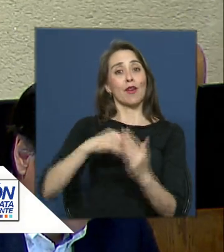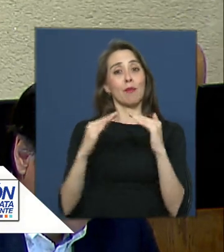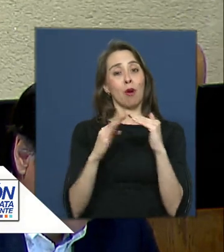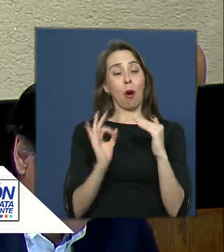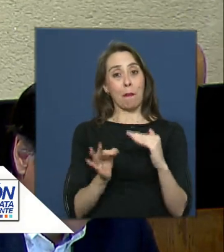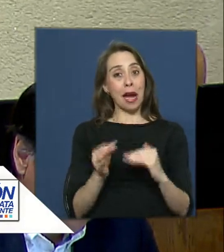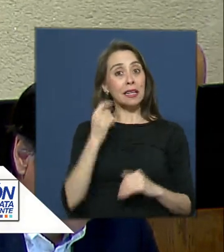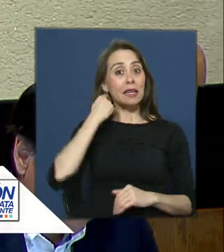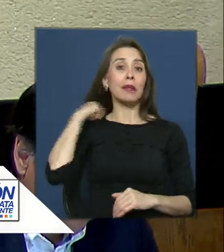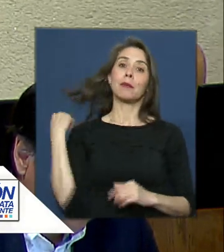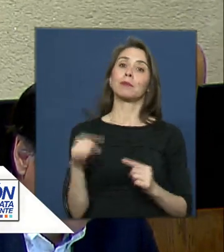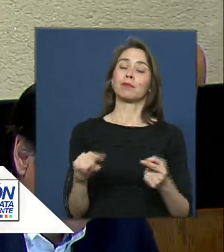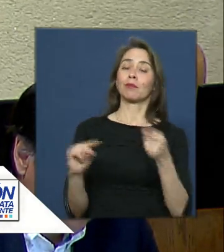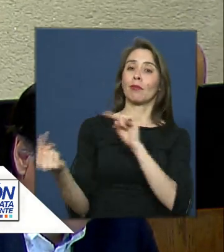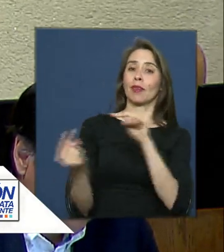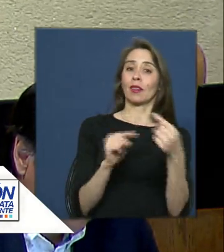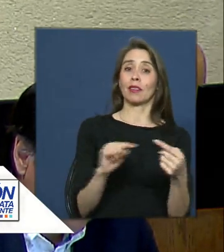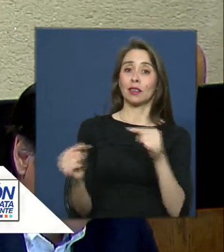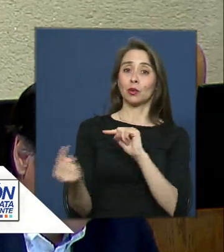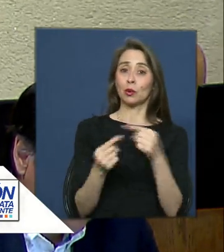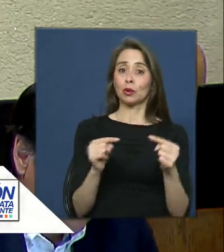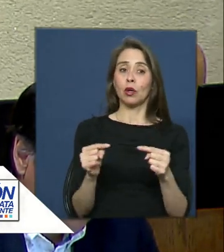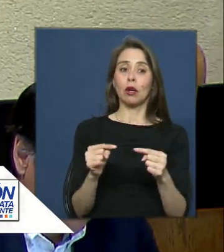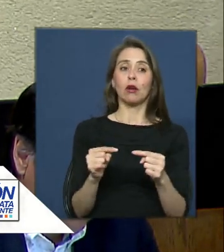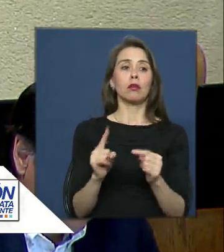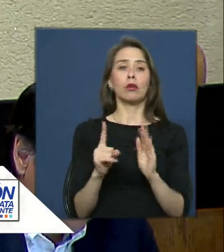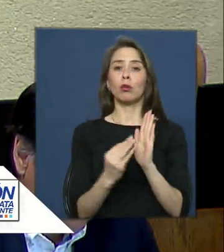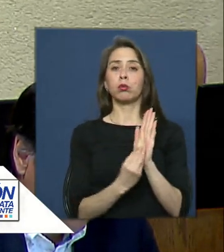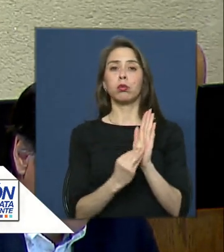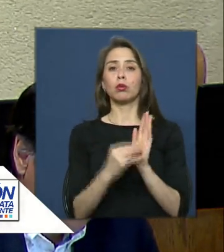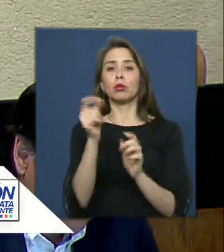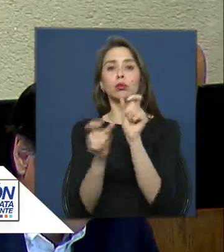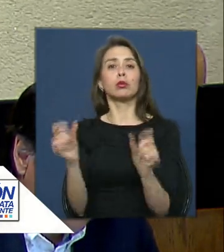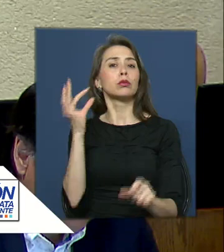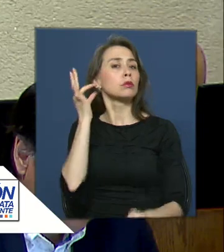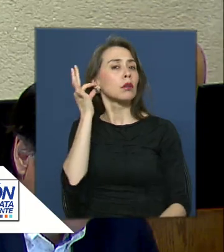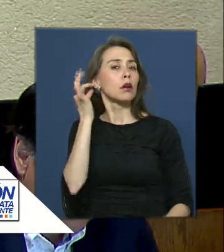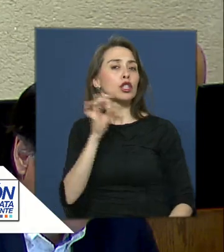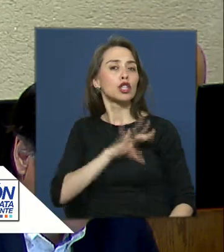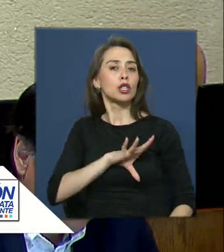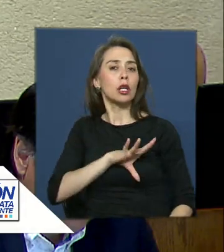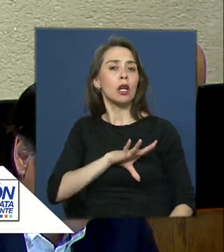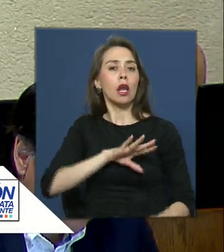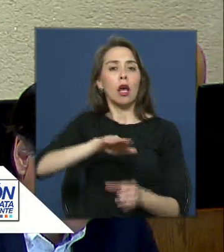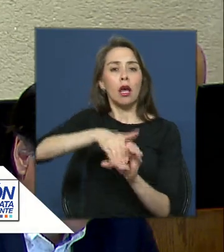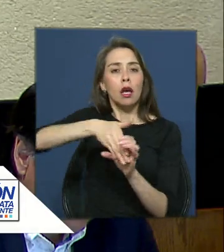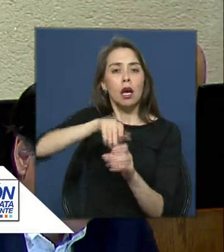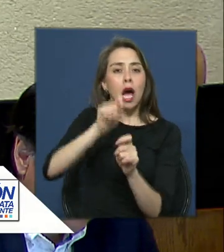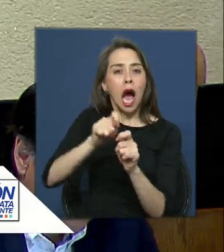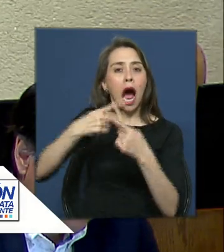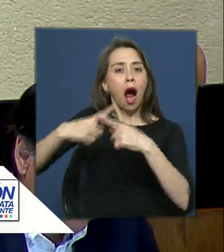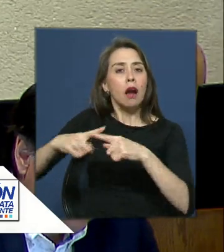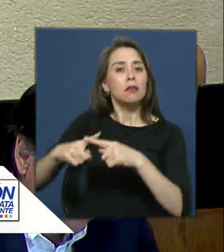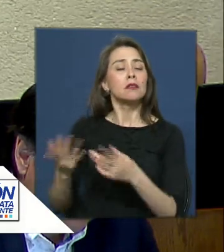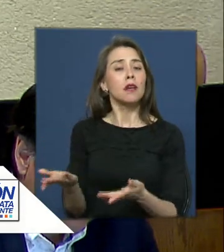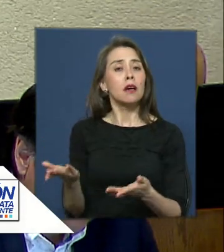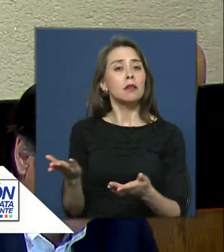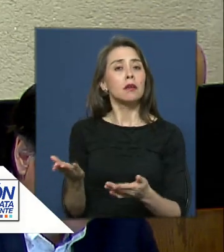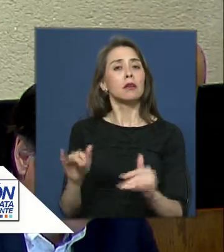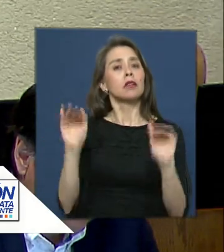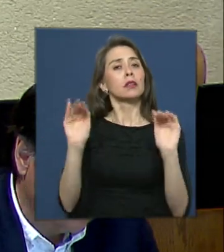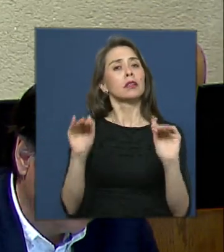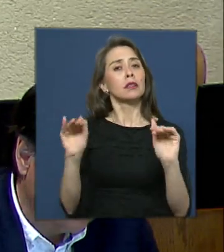en esa discusión quedaron fuera nuestros artesanos y nuestras artesanas. Presidente, hago un llamado para que de